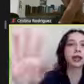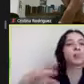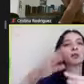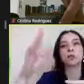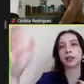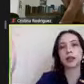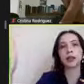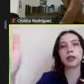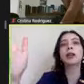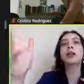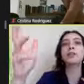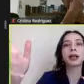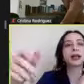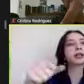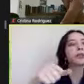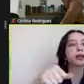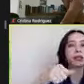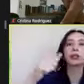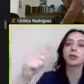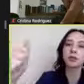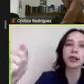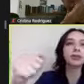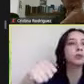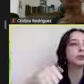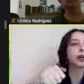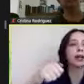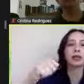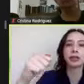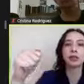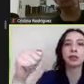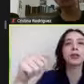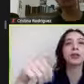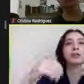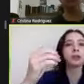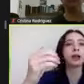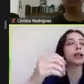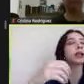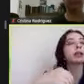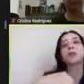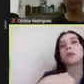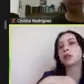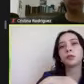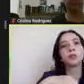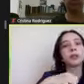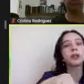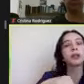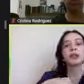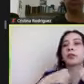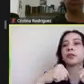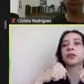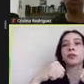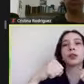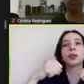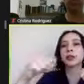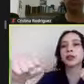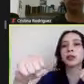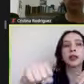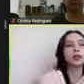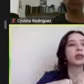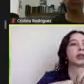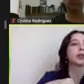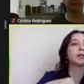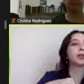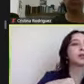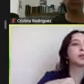vida diaria o como atleta, para que se vaya sintiendo más seguro al hacer esto y demostrarle que ya no hay ningún problema de si hace un cambio de